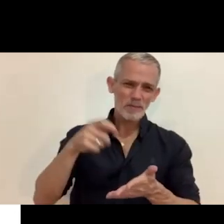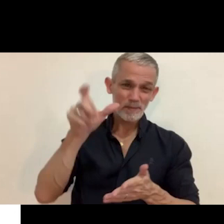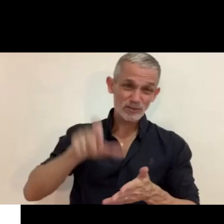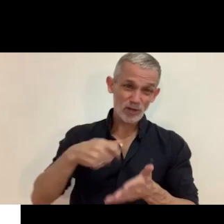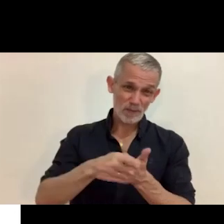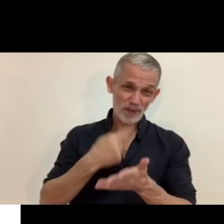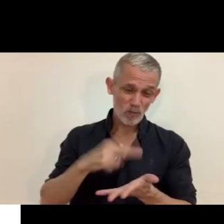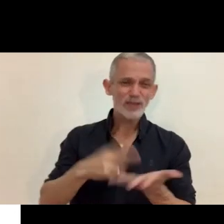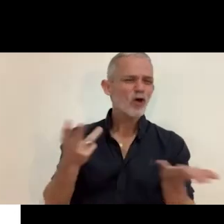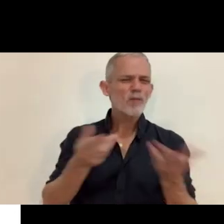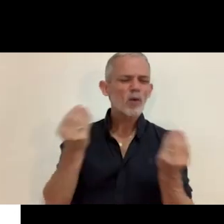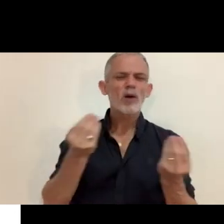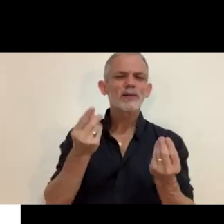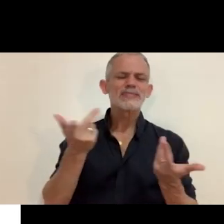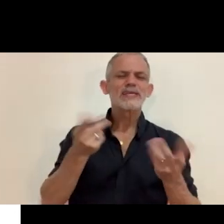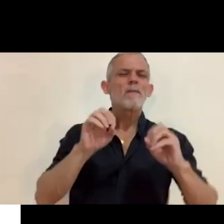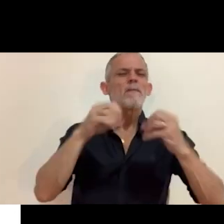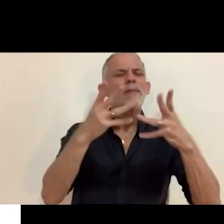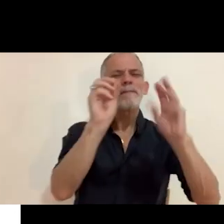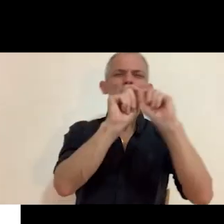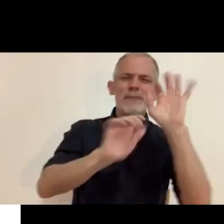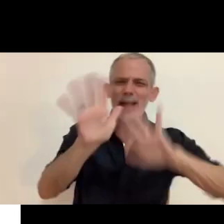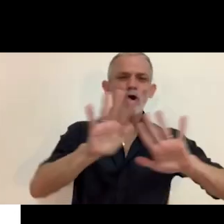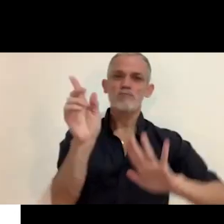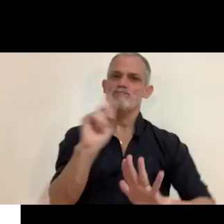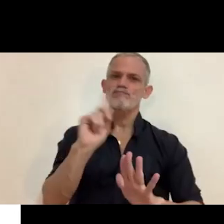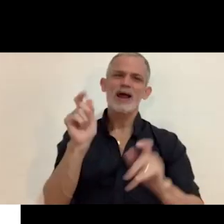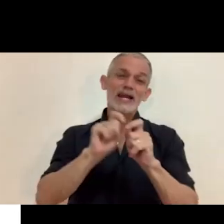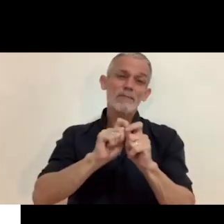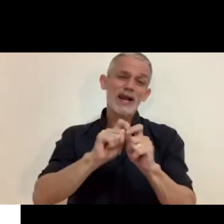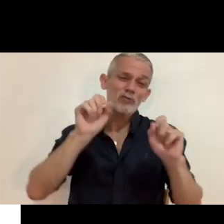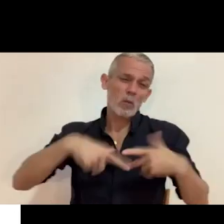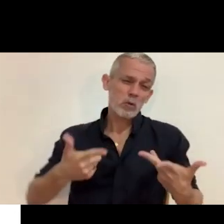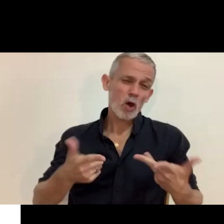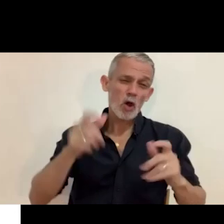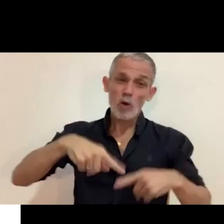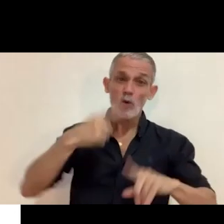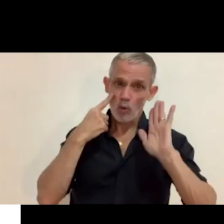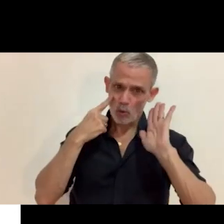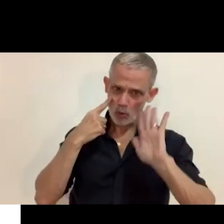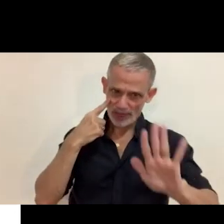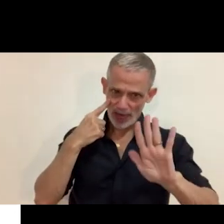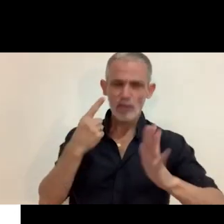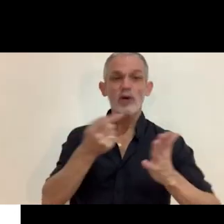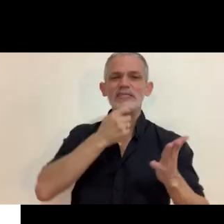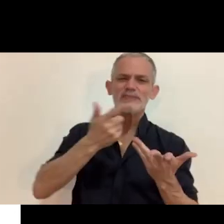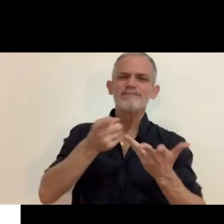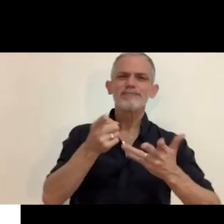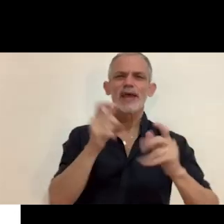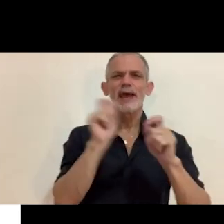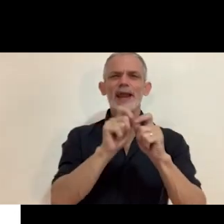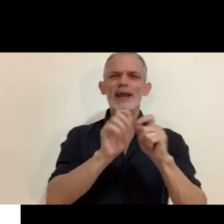no es mejora, sino que es una reparación ordinaria. Cuidado, si esa, entre comillas,